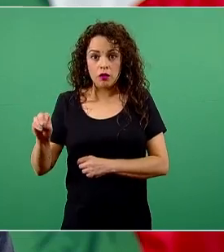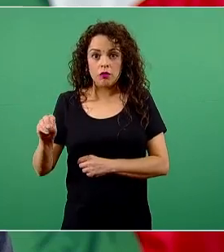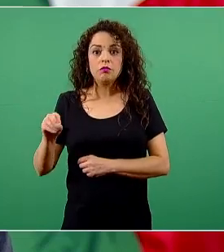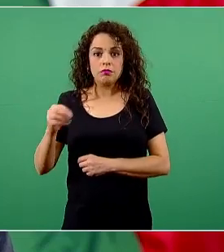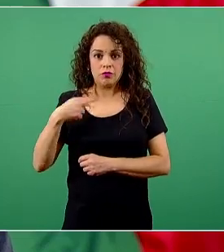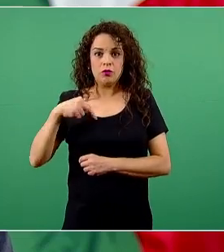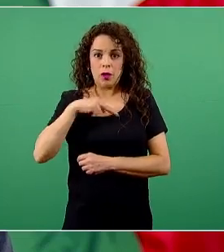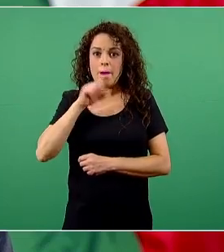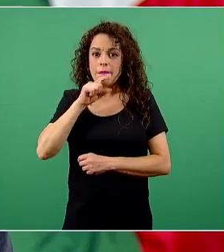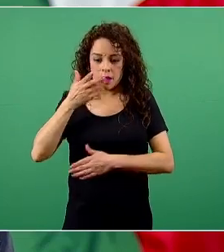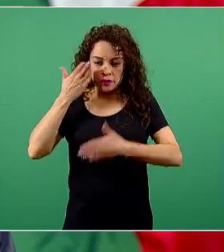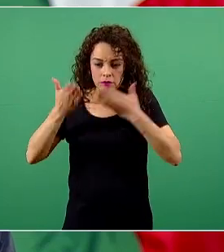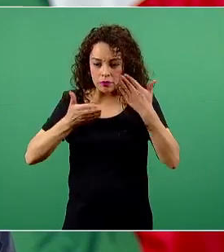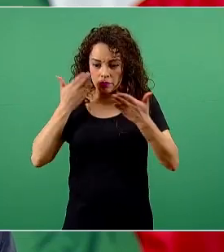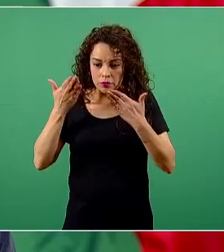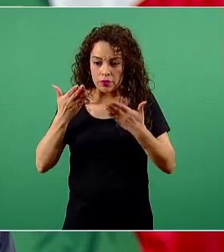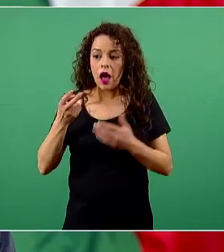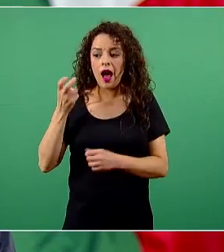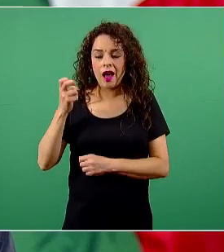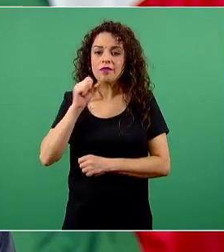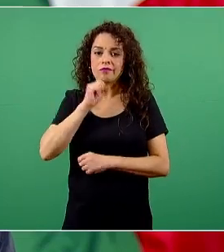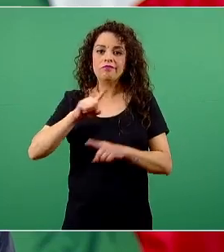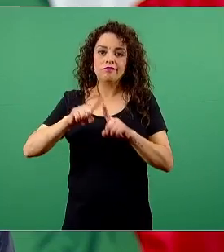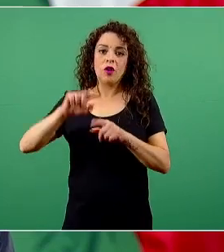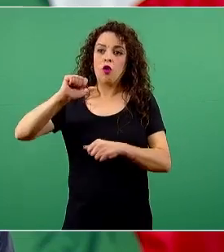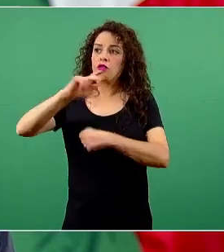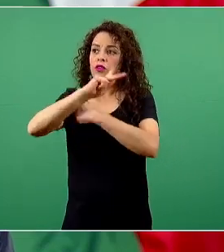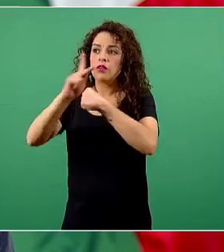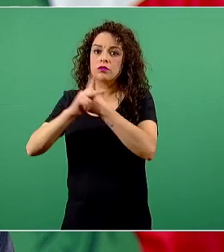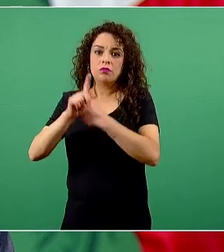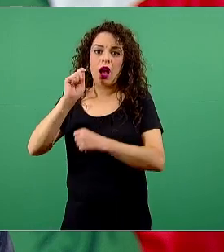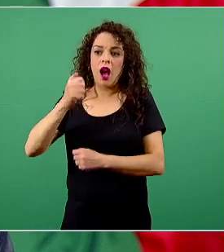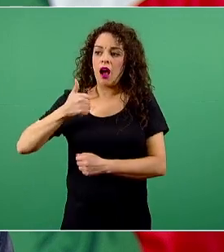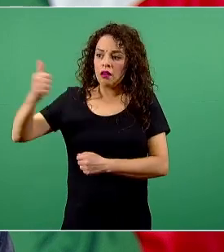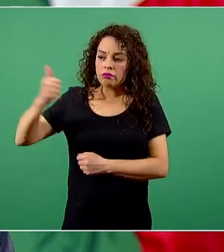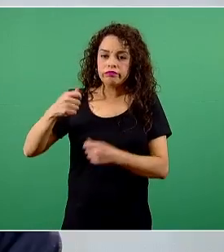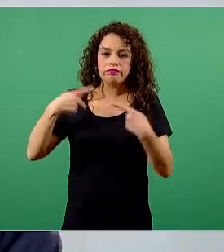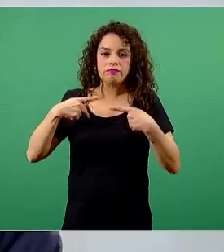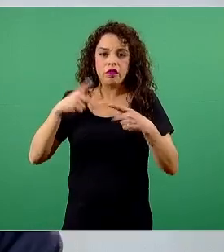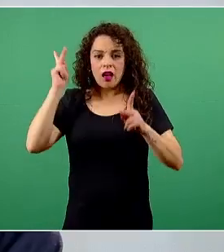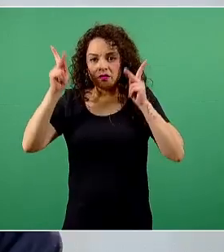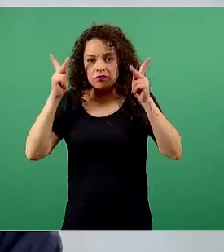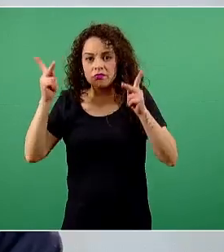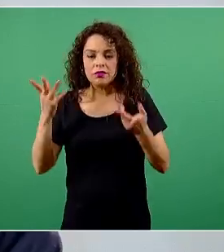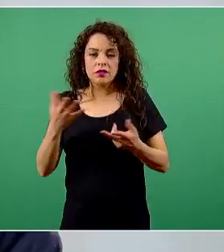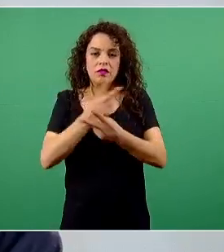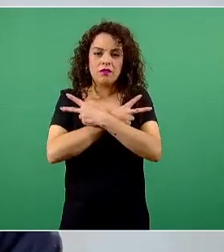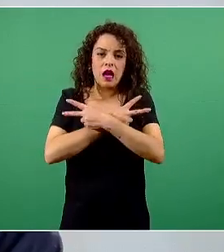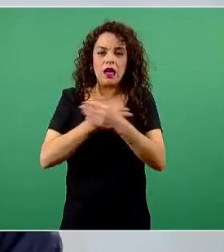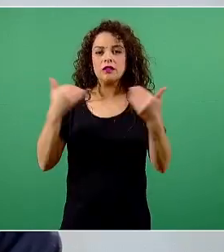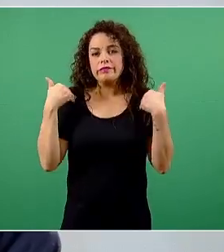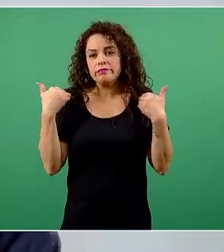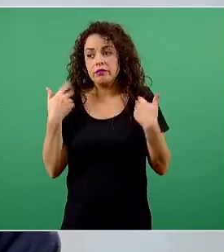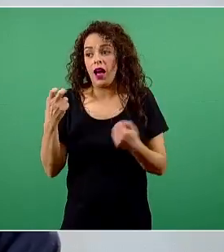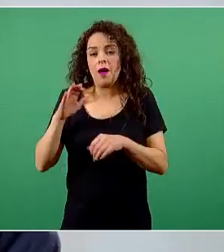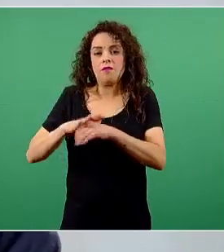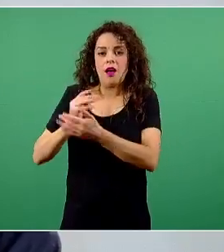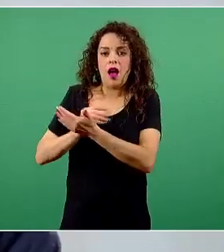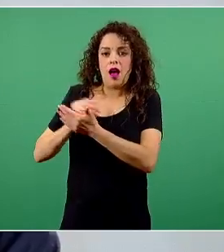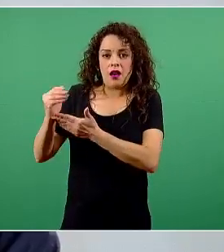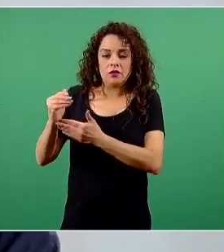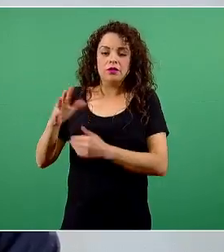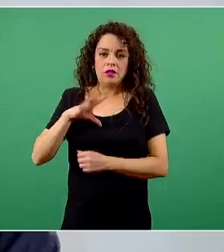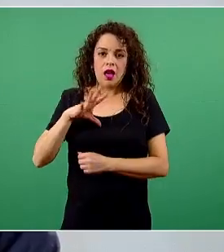Roo, que tienen un intercambio muy importante con otros países, la circulación ha sido mayor. Y las curvas que